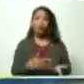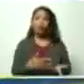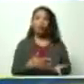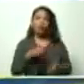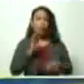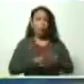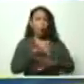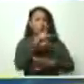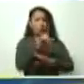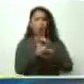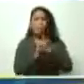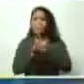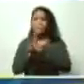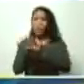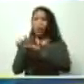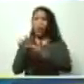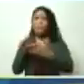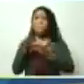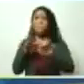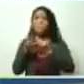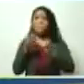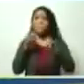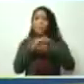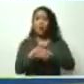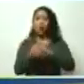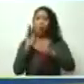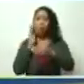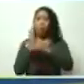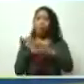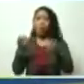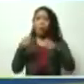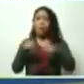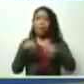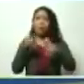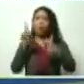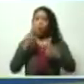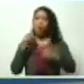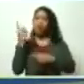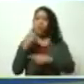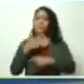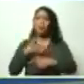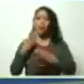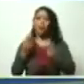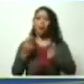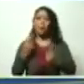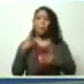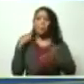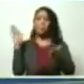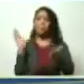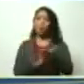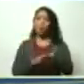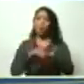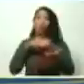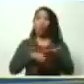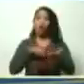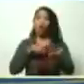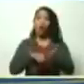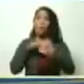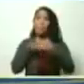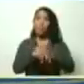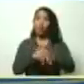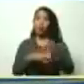porque usted está botado el metro me habían botado el metro y me congelaron la cuenta y no solo que no tenía mi plata sino que me pusieron a deberle al metro